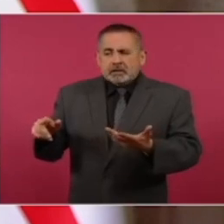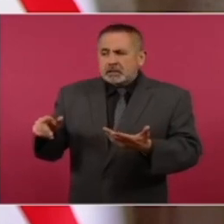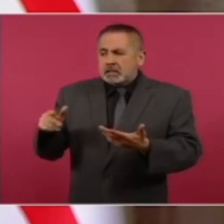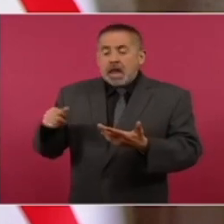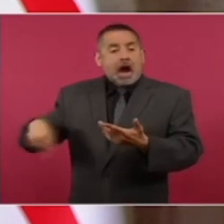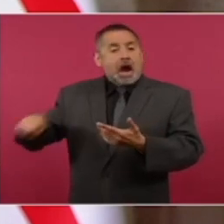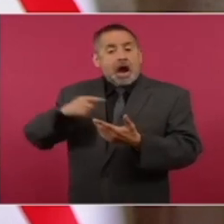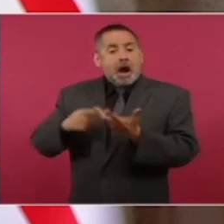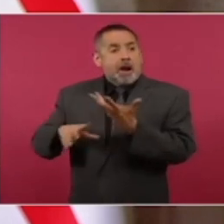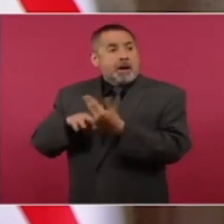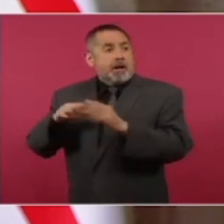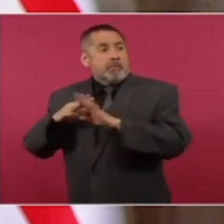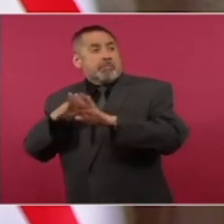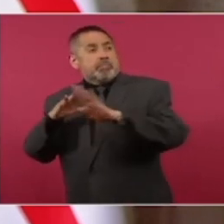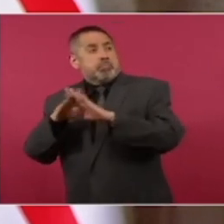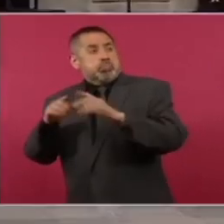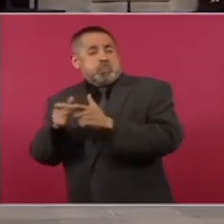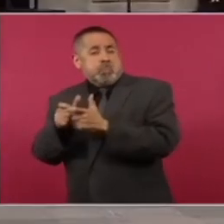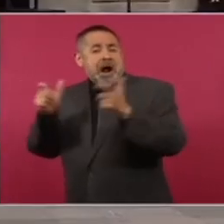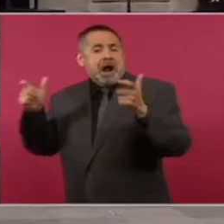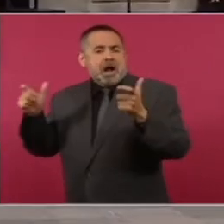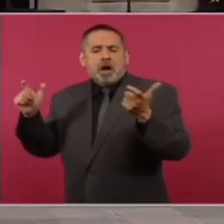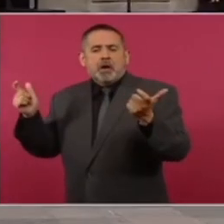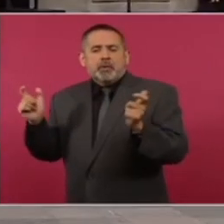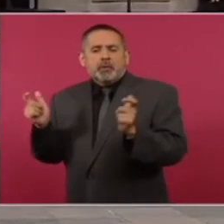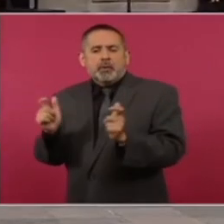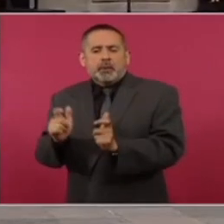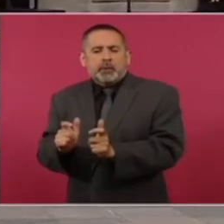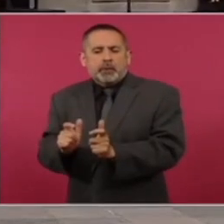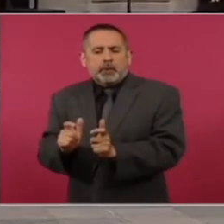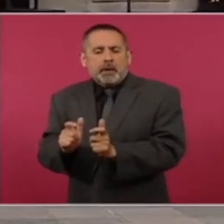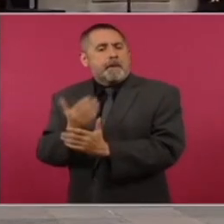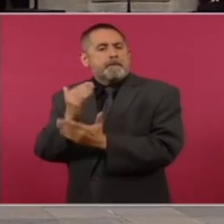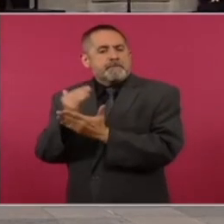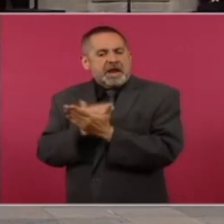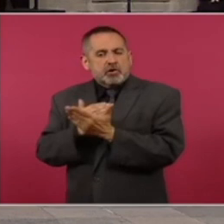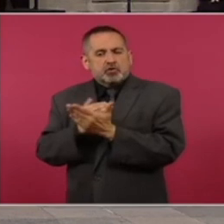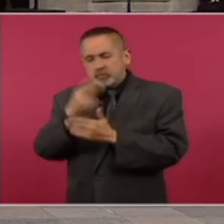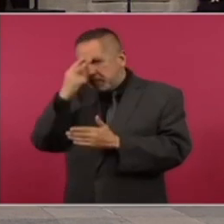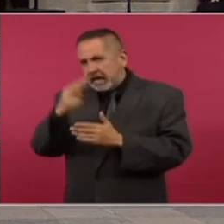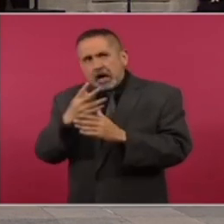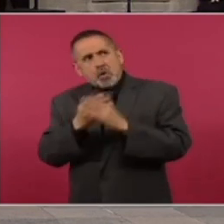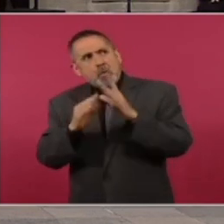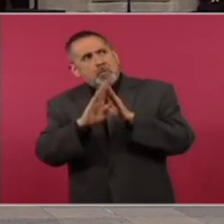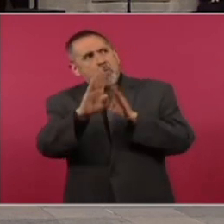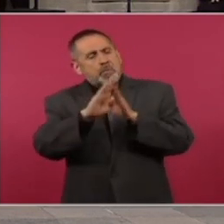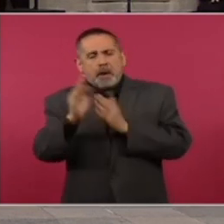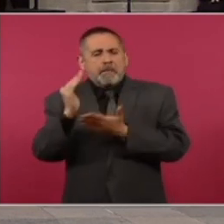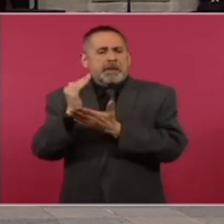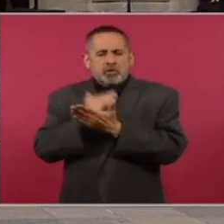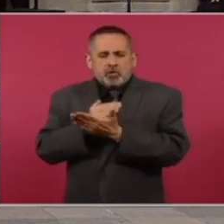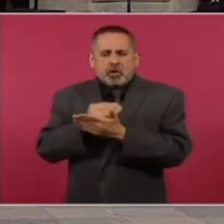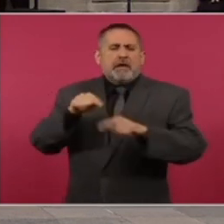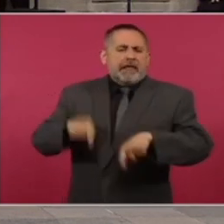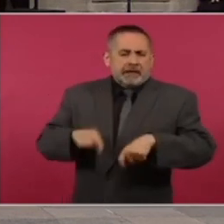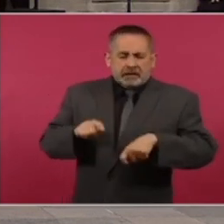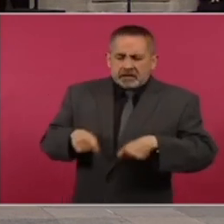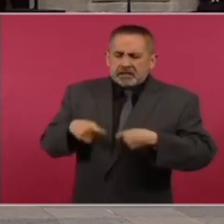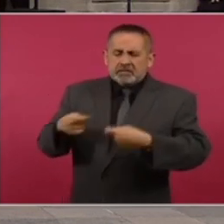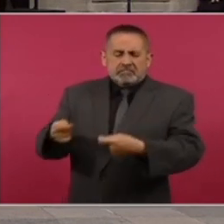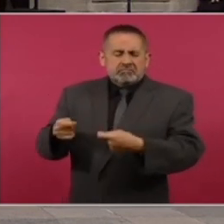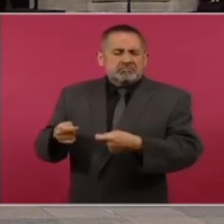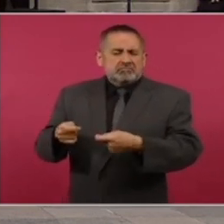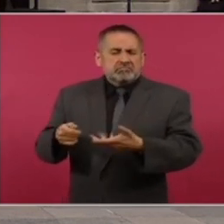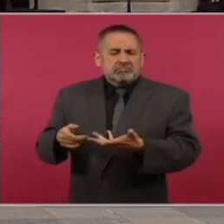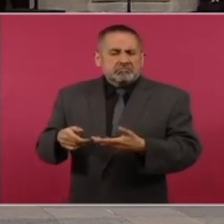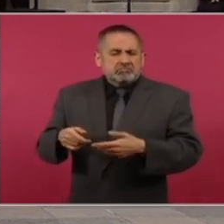reducido el número de migrantes mexicanos. Ya son menos los